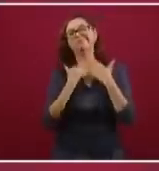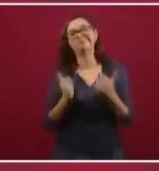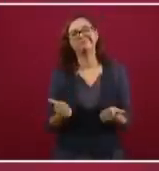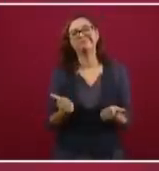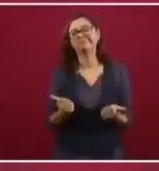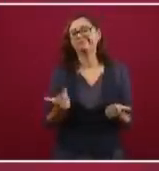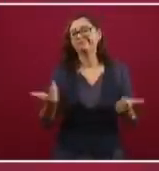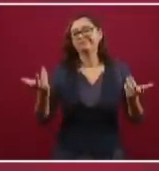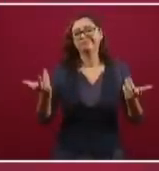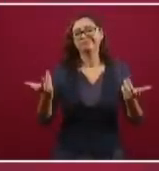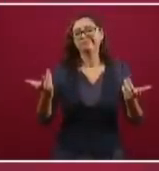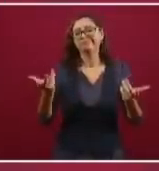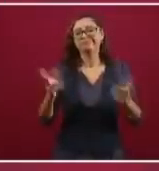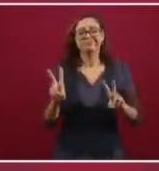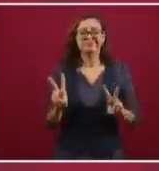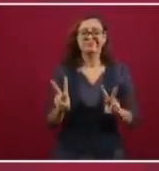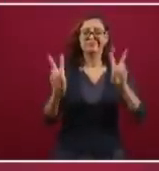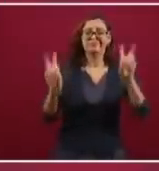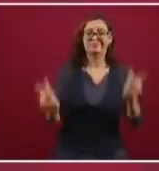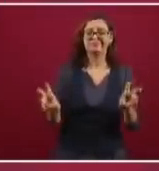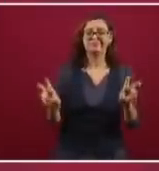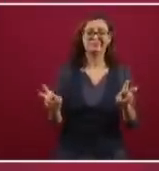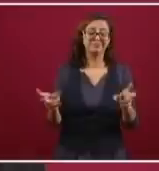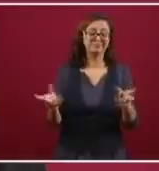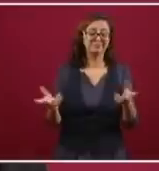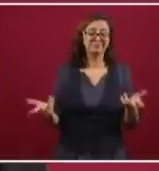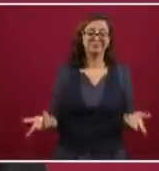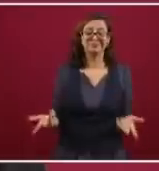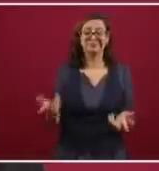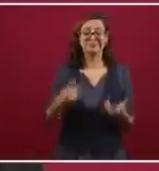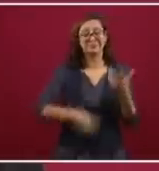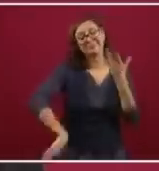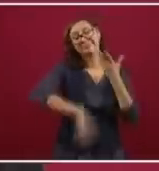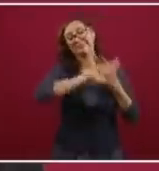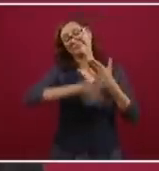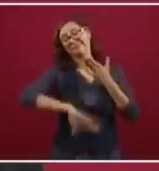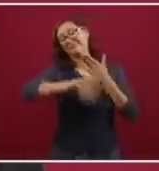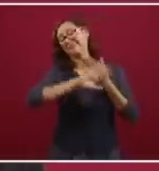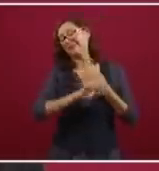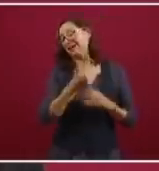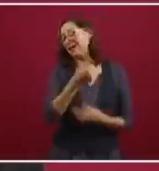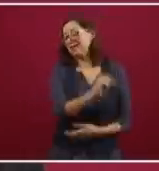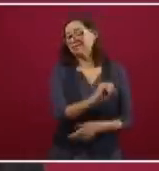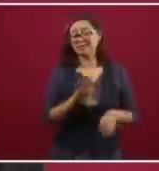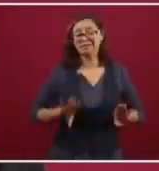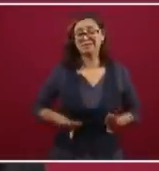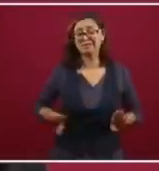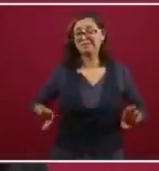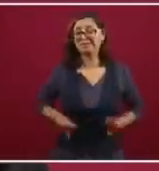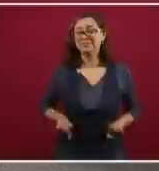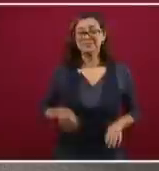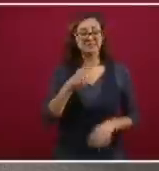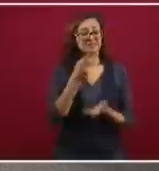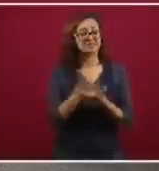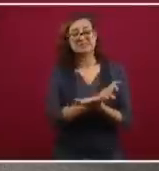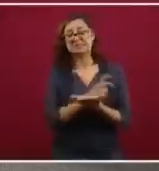un asunto de nuestros adversarios. Es un